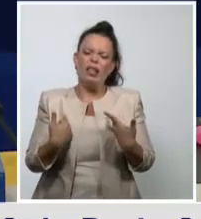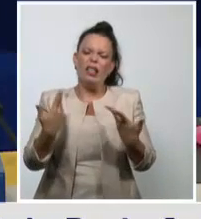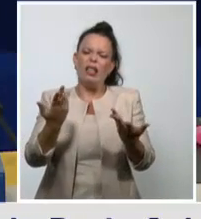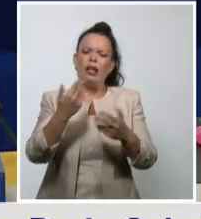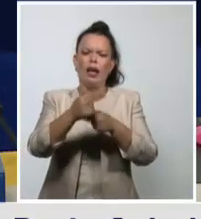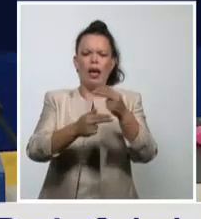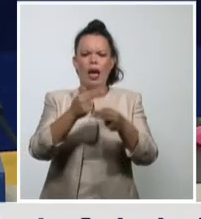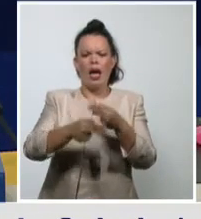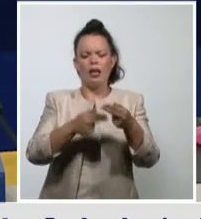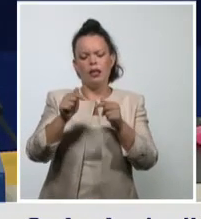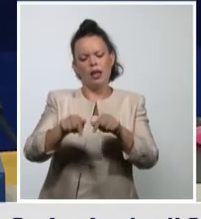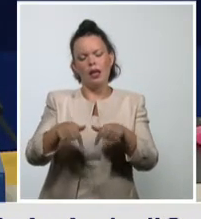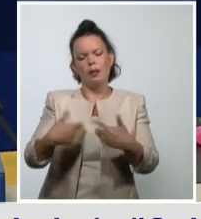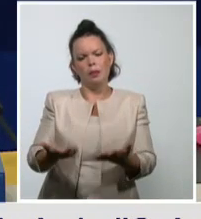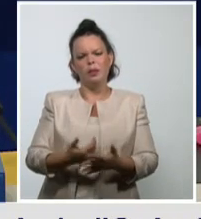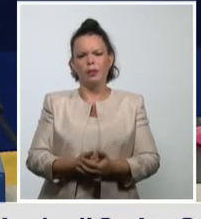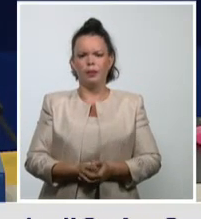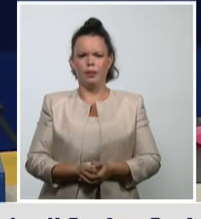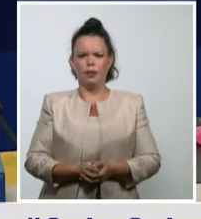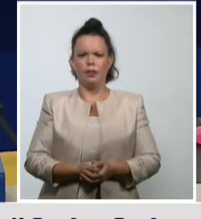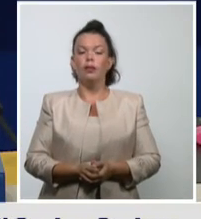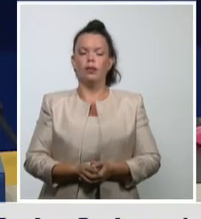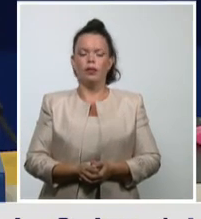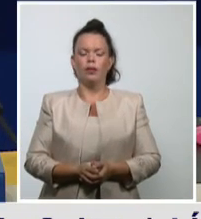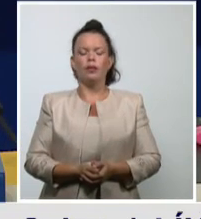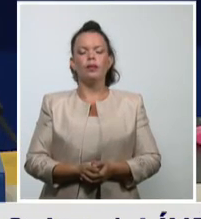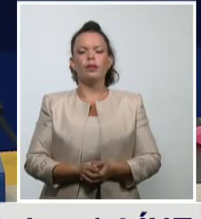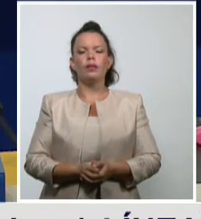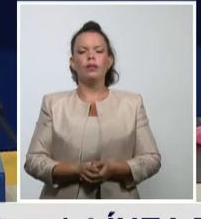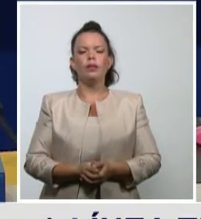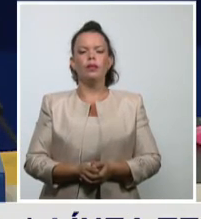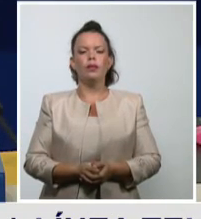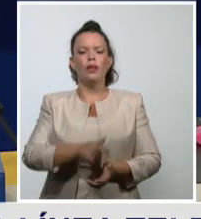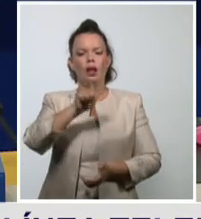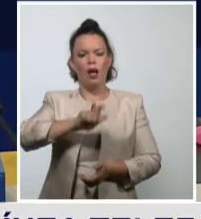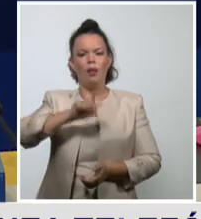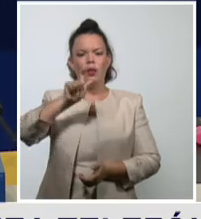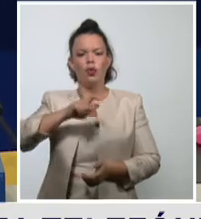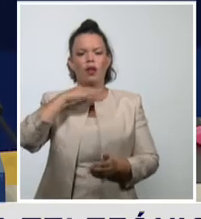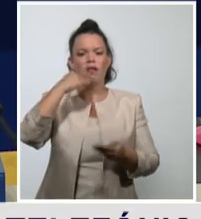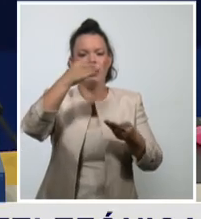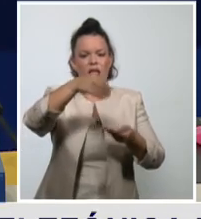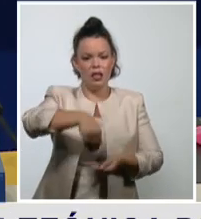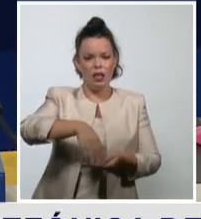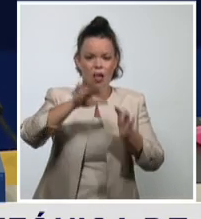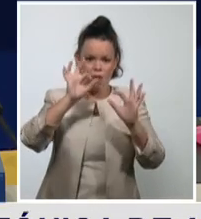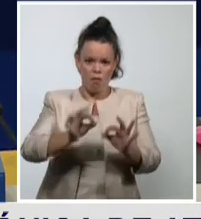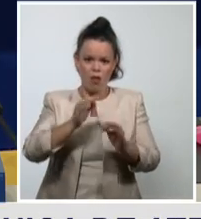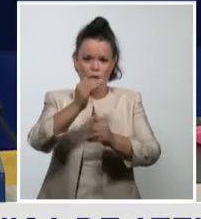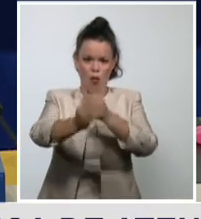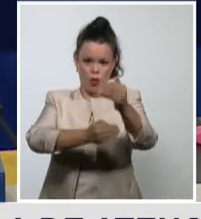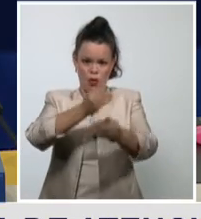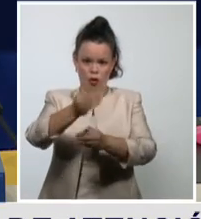La situación de los fallecidos con el nuevo coronavirus es esta que acabo de explicar. Yo creo